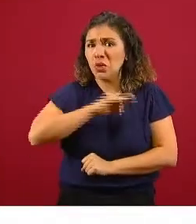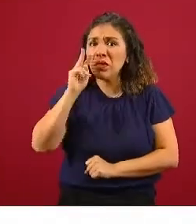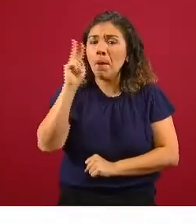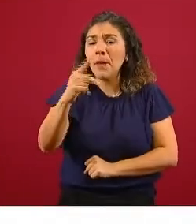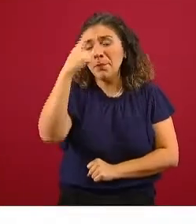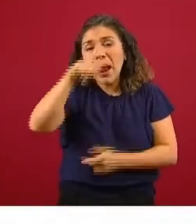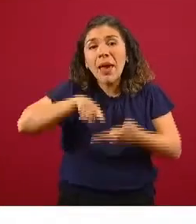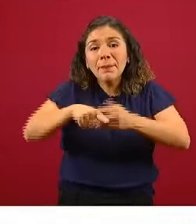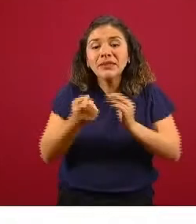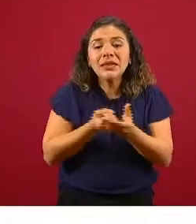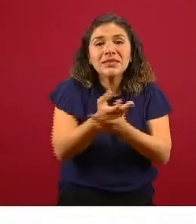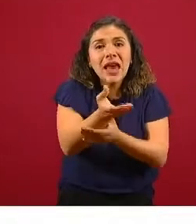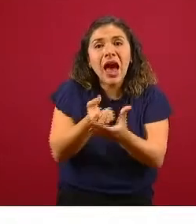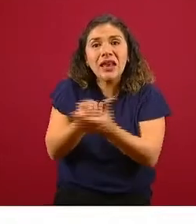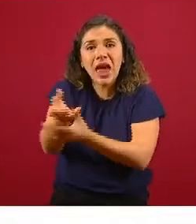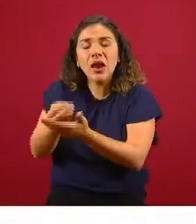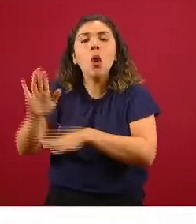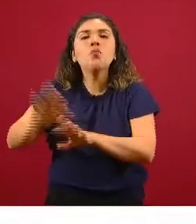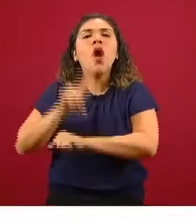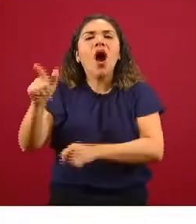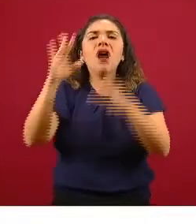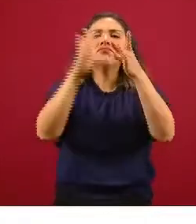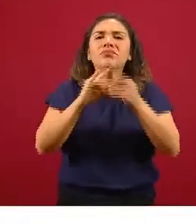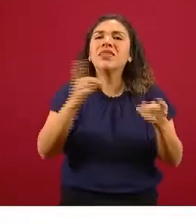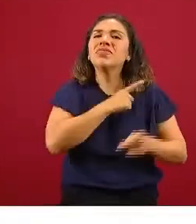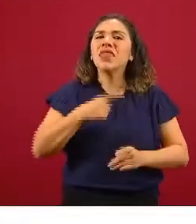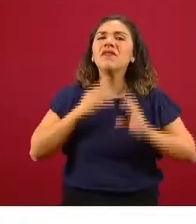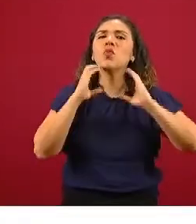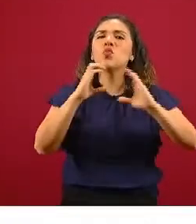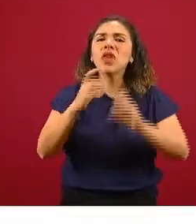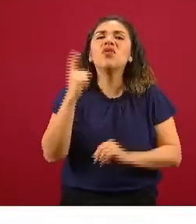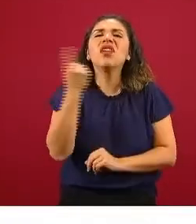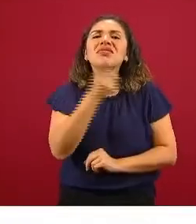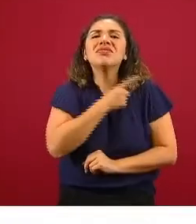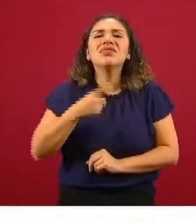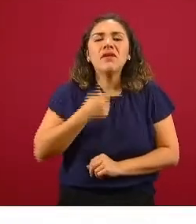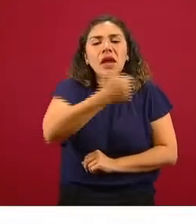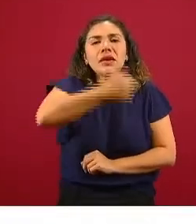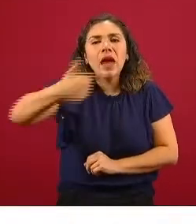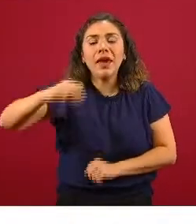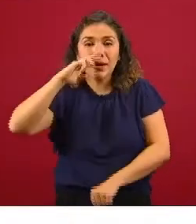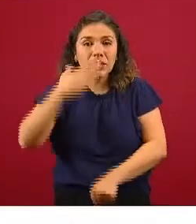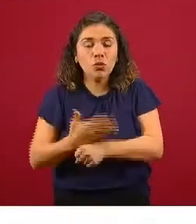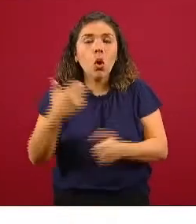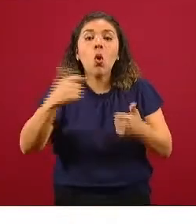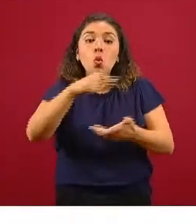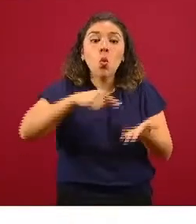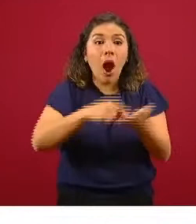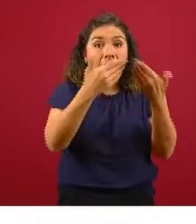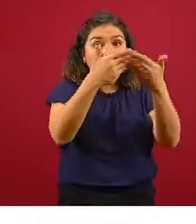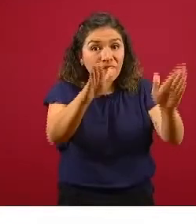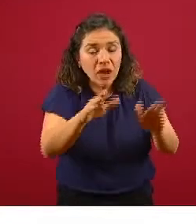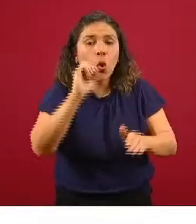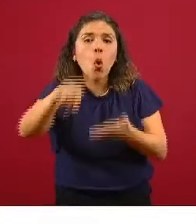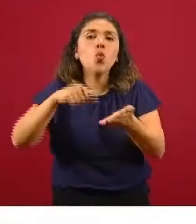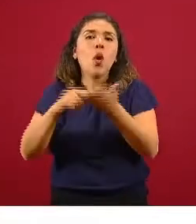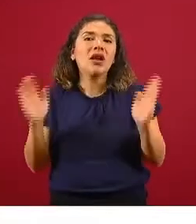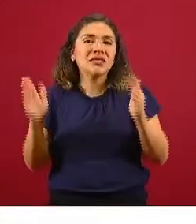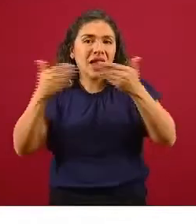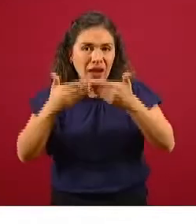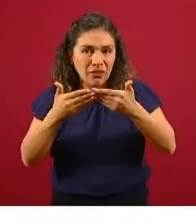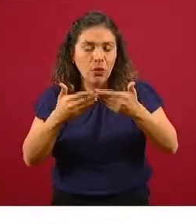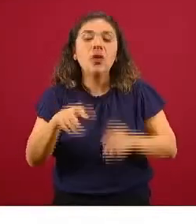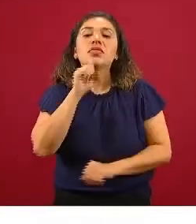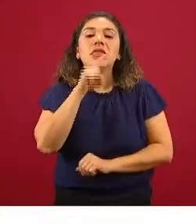de desconfinamiento, porque aquí nos habla de las precauciones generales que hay que guardar en espacios públicos y en espacios cerrados.